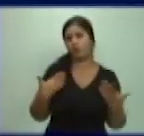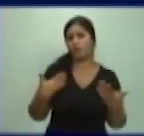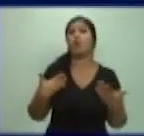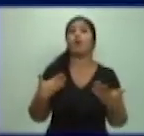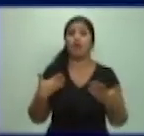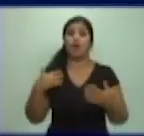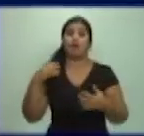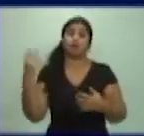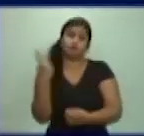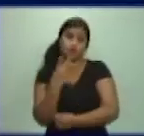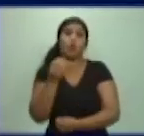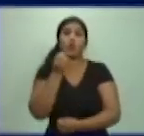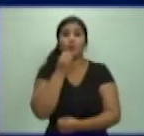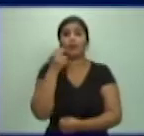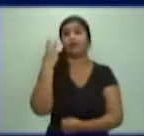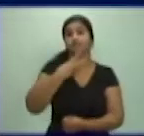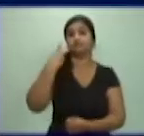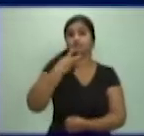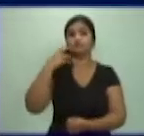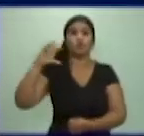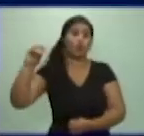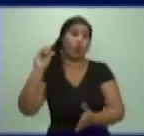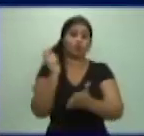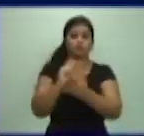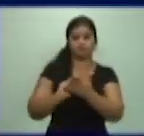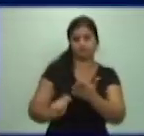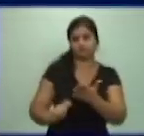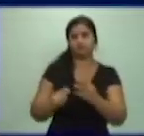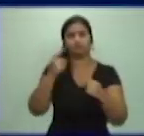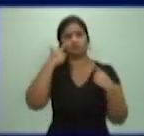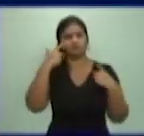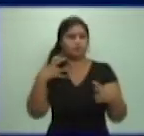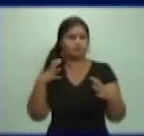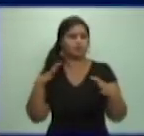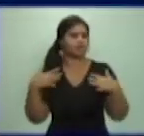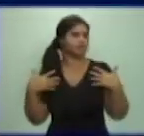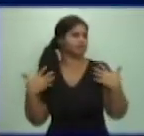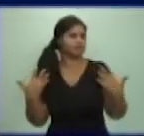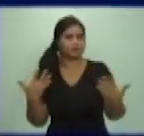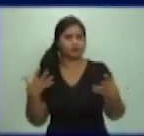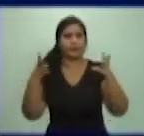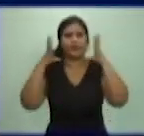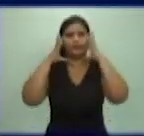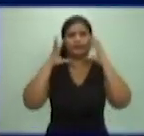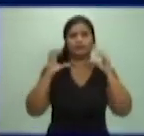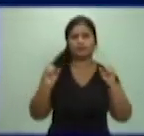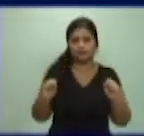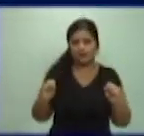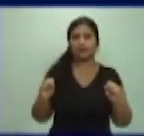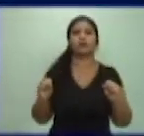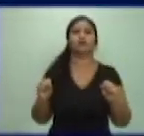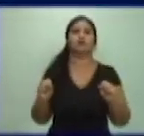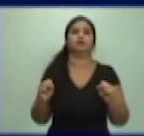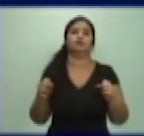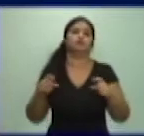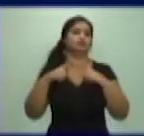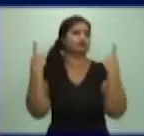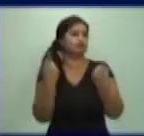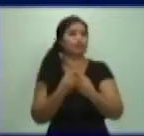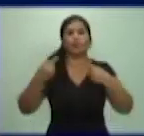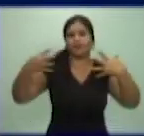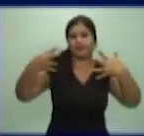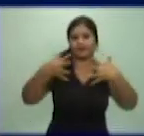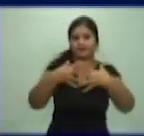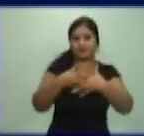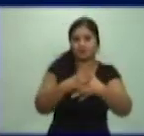escrita y que debe tener también cualidades importantes como la claridad, la precisión, la unidad, la